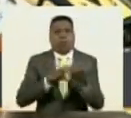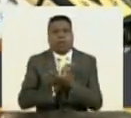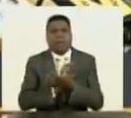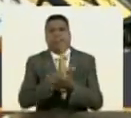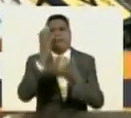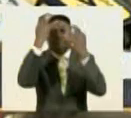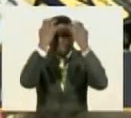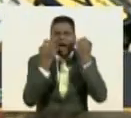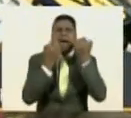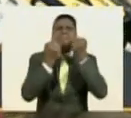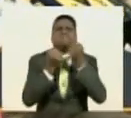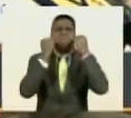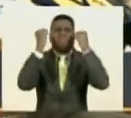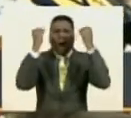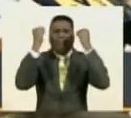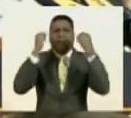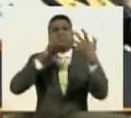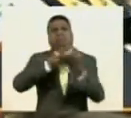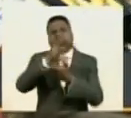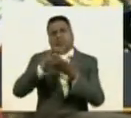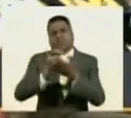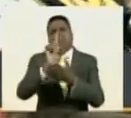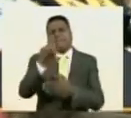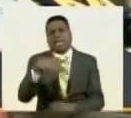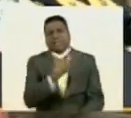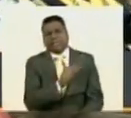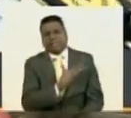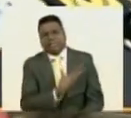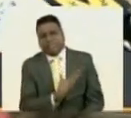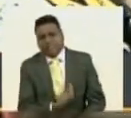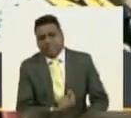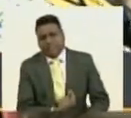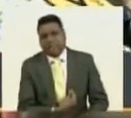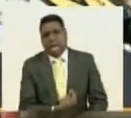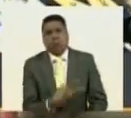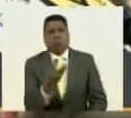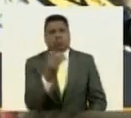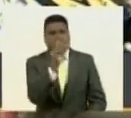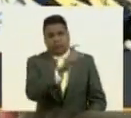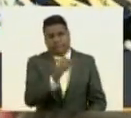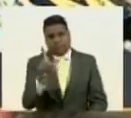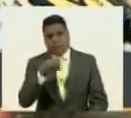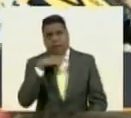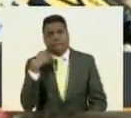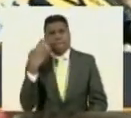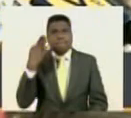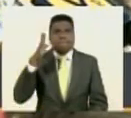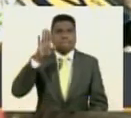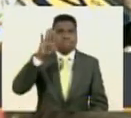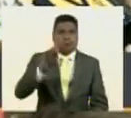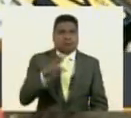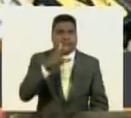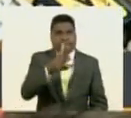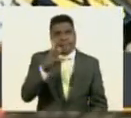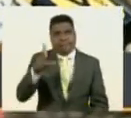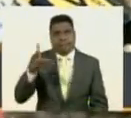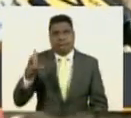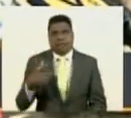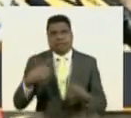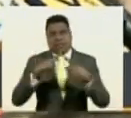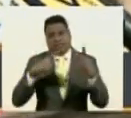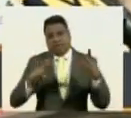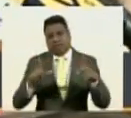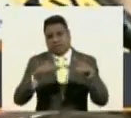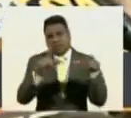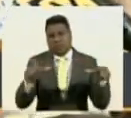su lamentable y triste saldo de personas asesinadas en diversas